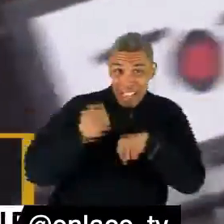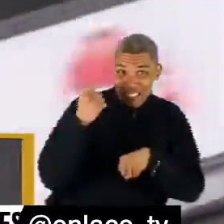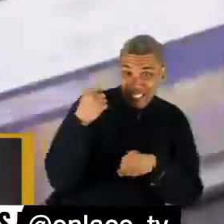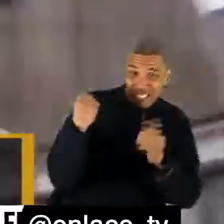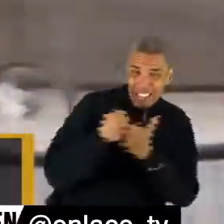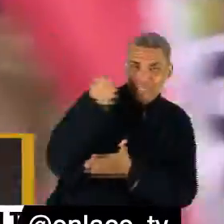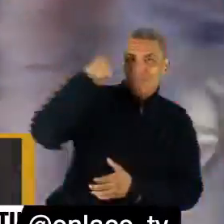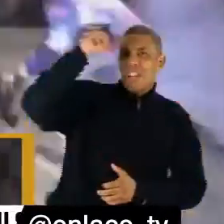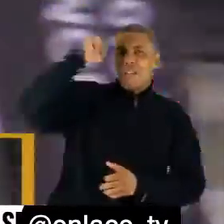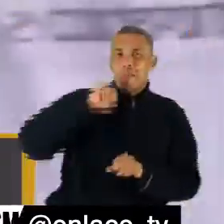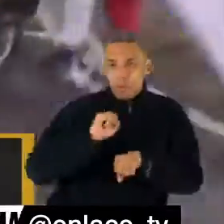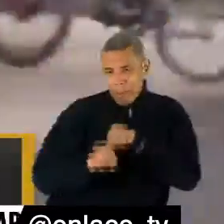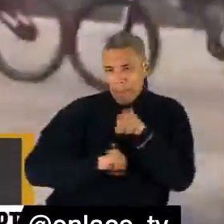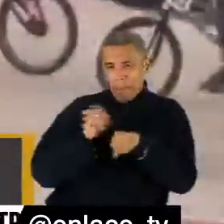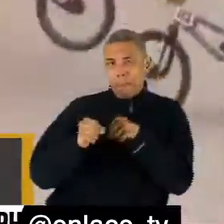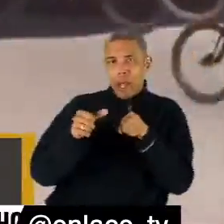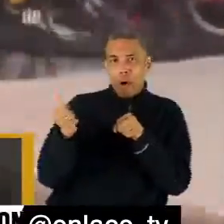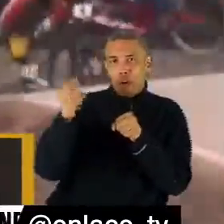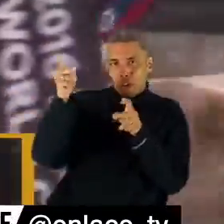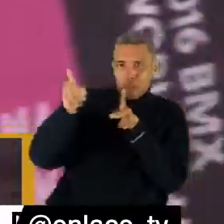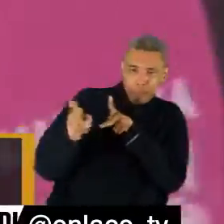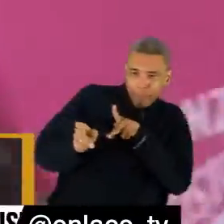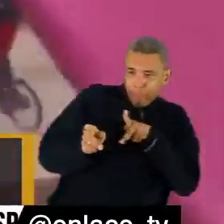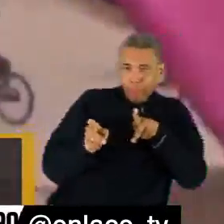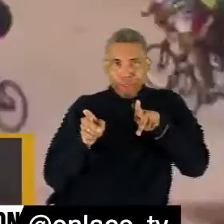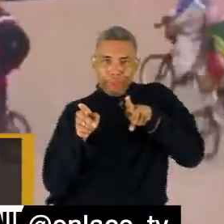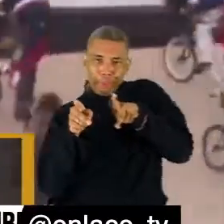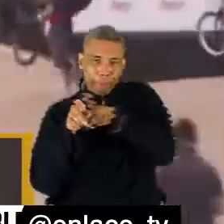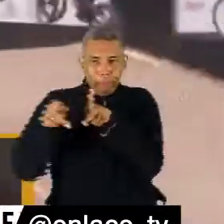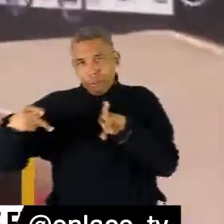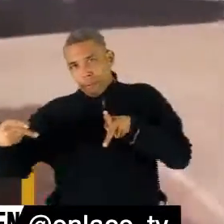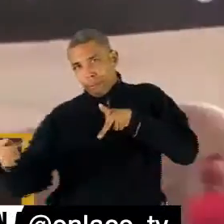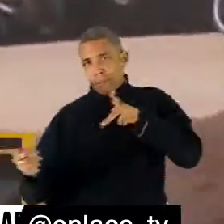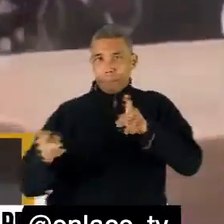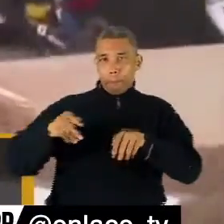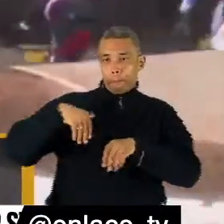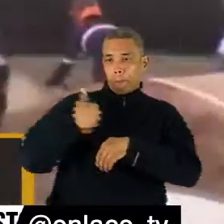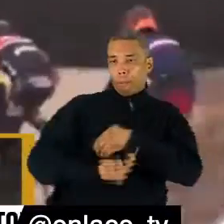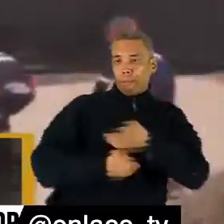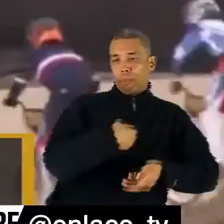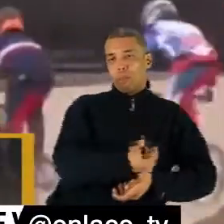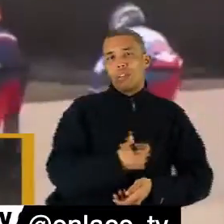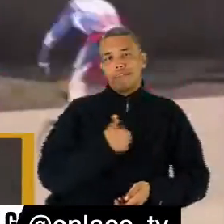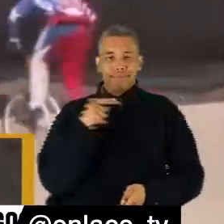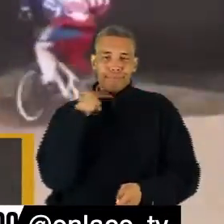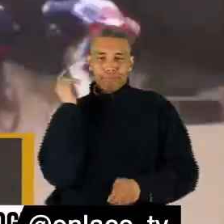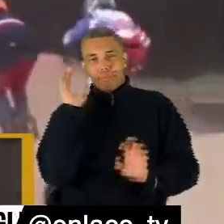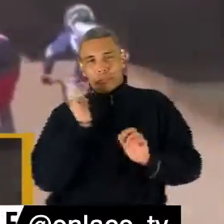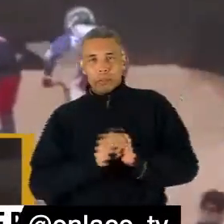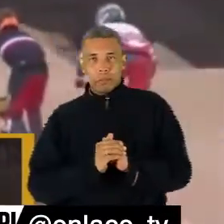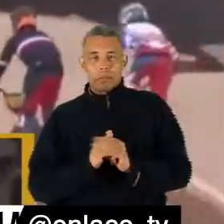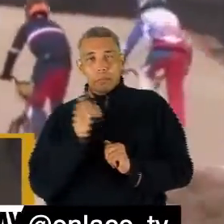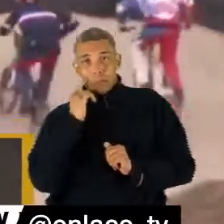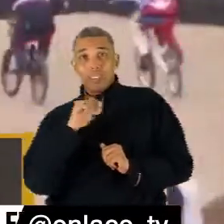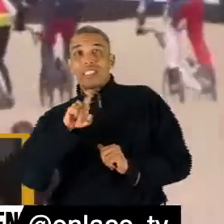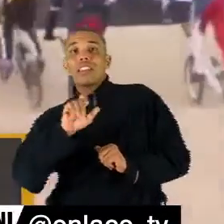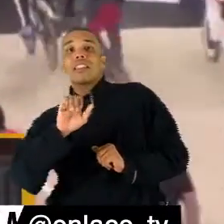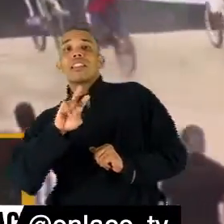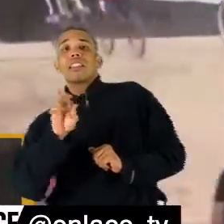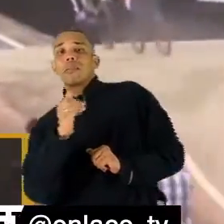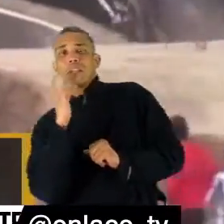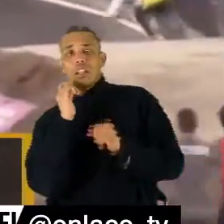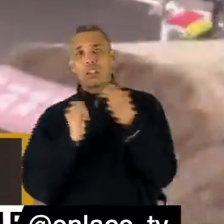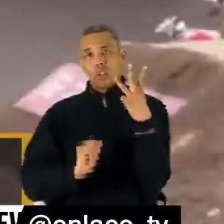11 años se lograron importantes resultados con Ainara Serrano, W3, Silvia Campo, W5 y Sara